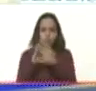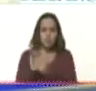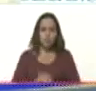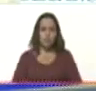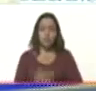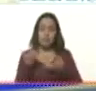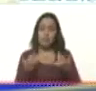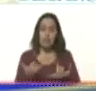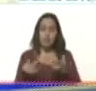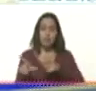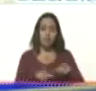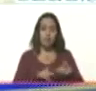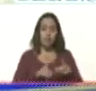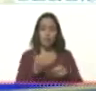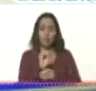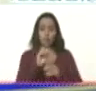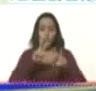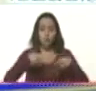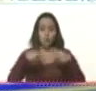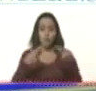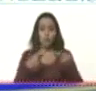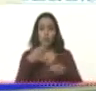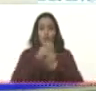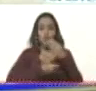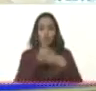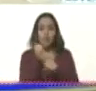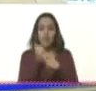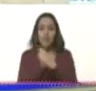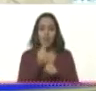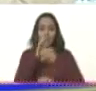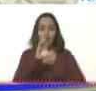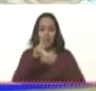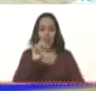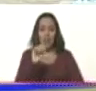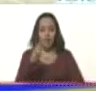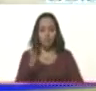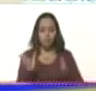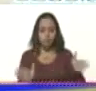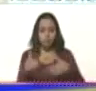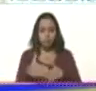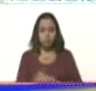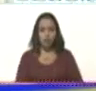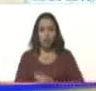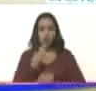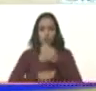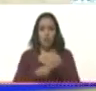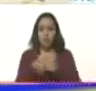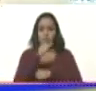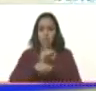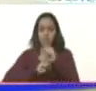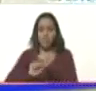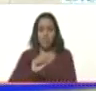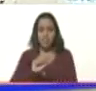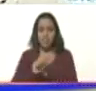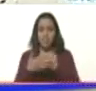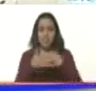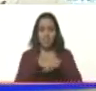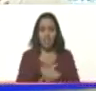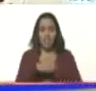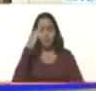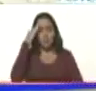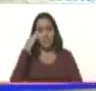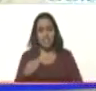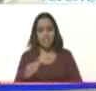actualizó, cómo está el CLAP, cómo están las unidades populares de defensa integral, las UPDI, las milicias,